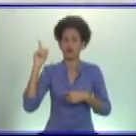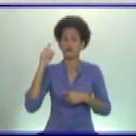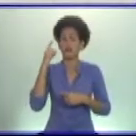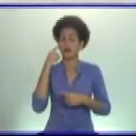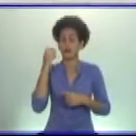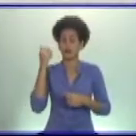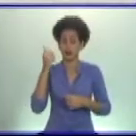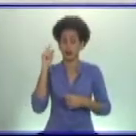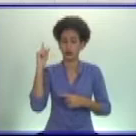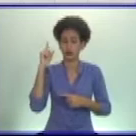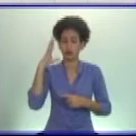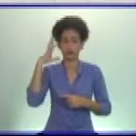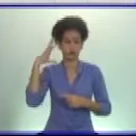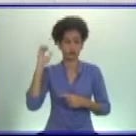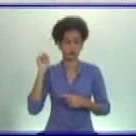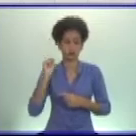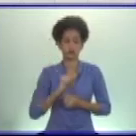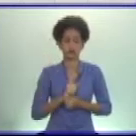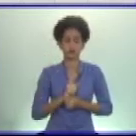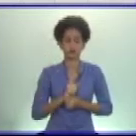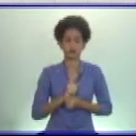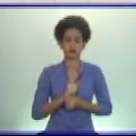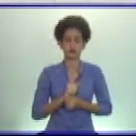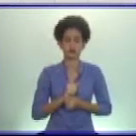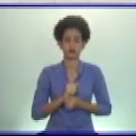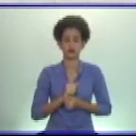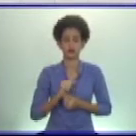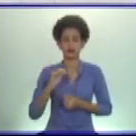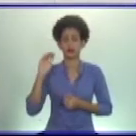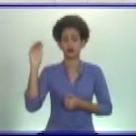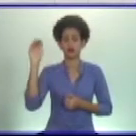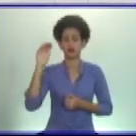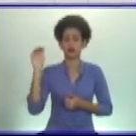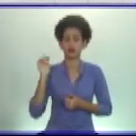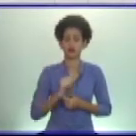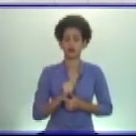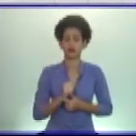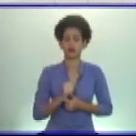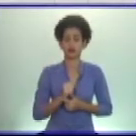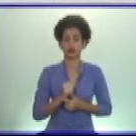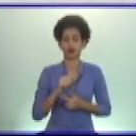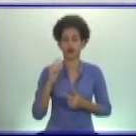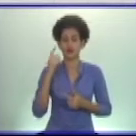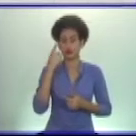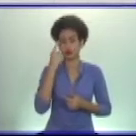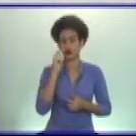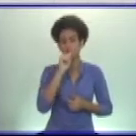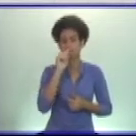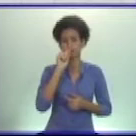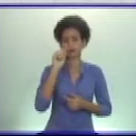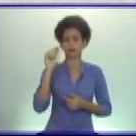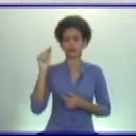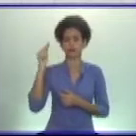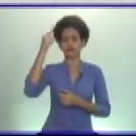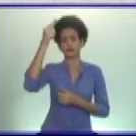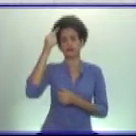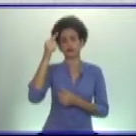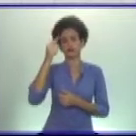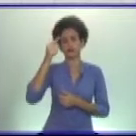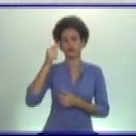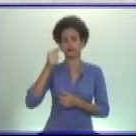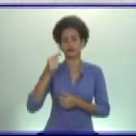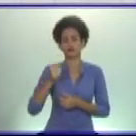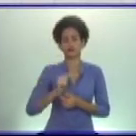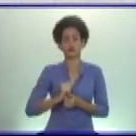la vertical, que es la que corresponde al dominio. Observen que hay una línea discontinua ahí. Por tanto, significa que es un valor que